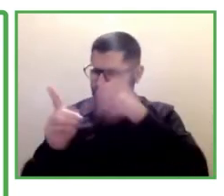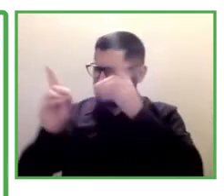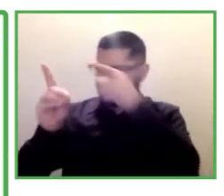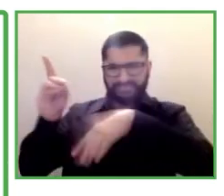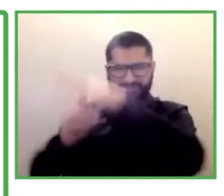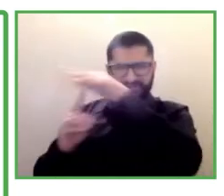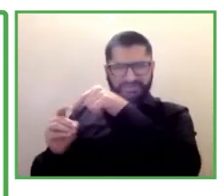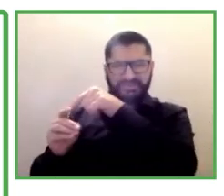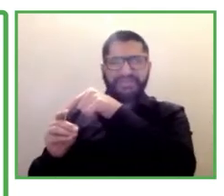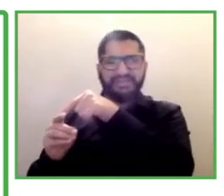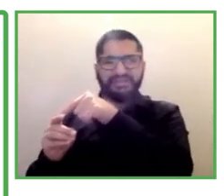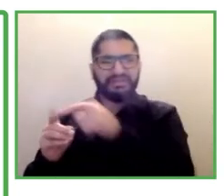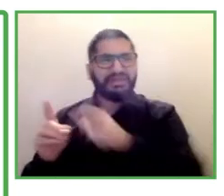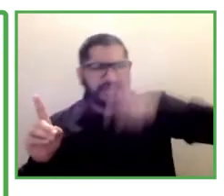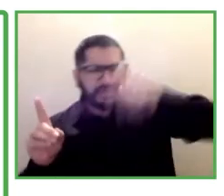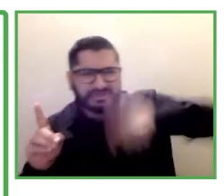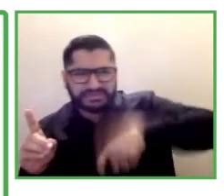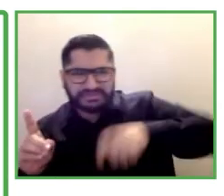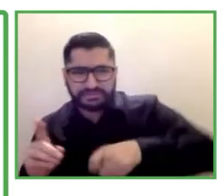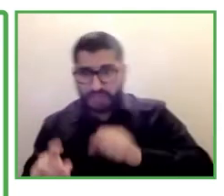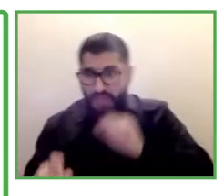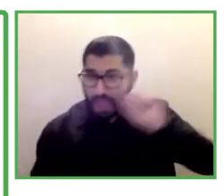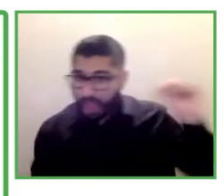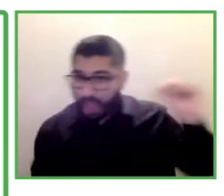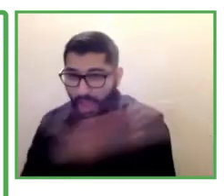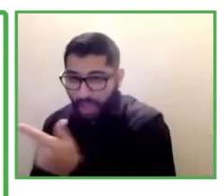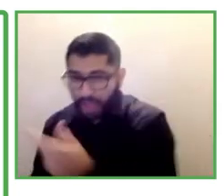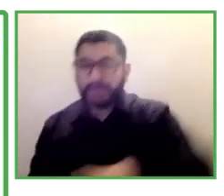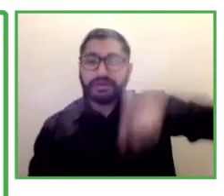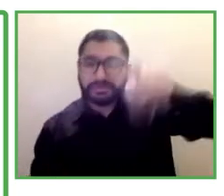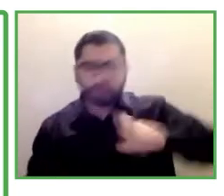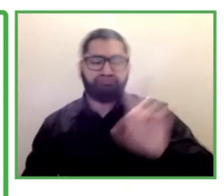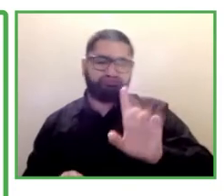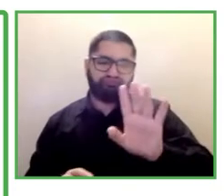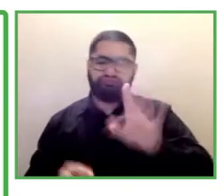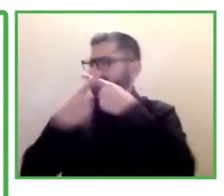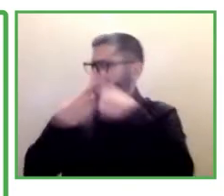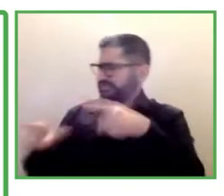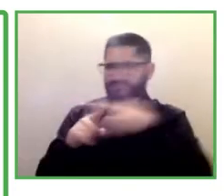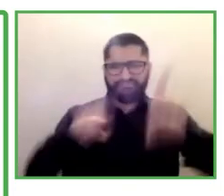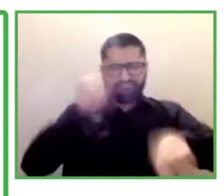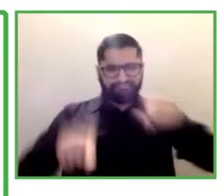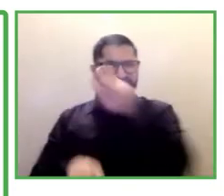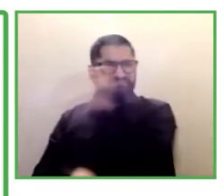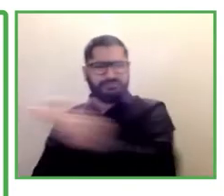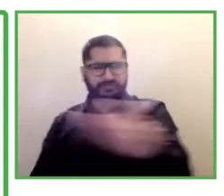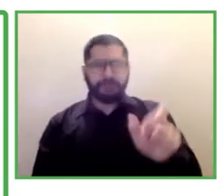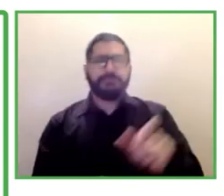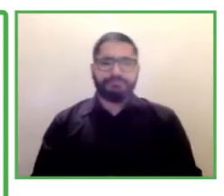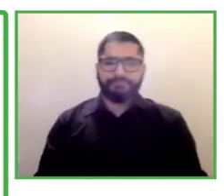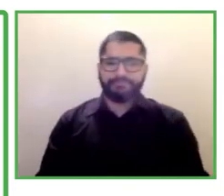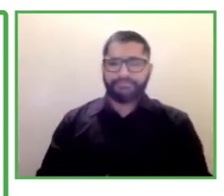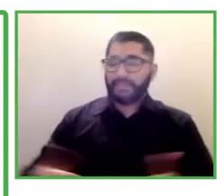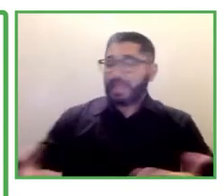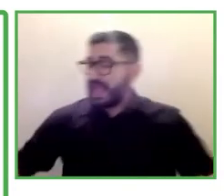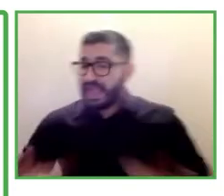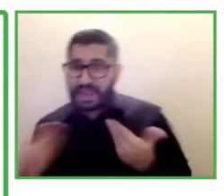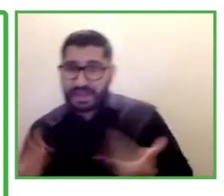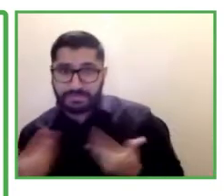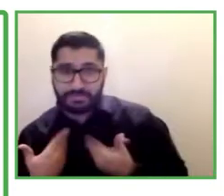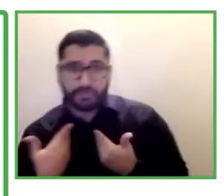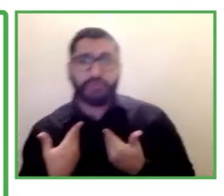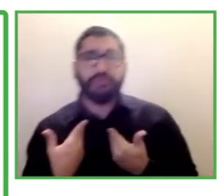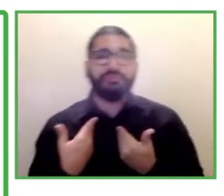cosa importante es el estigma. In English, handicapped, disabled. Palabras que no